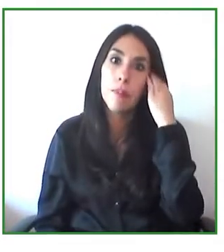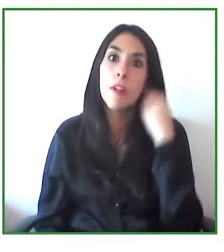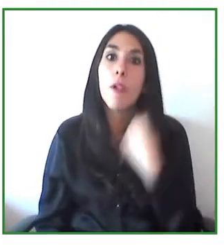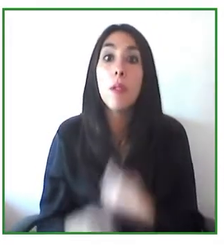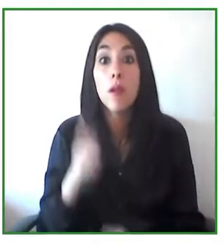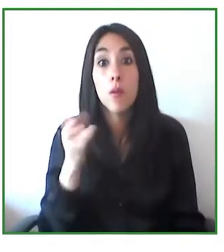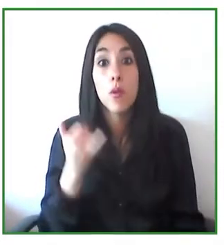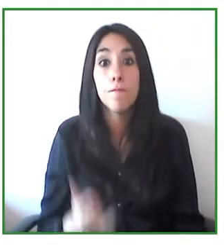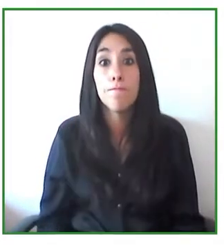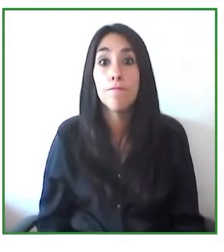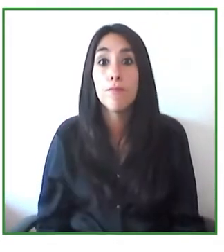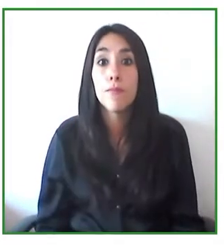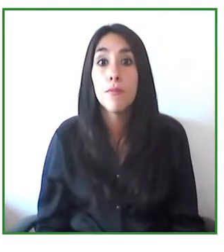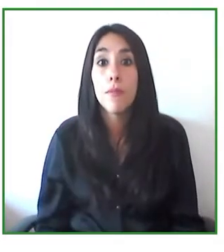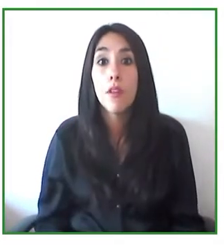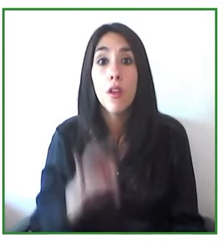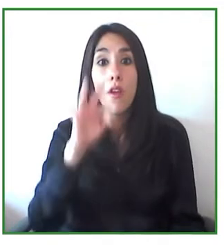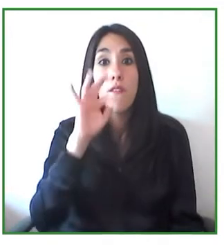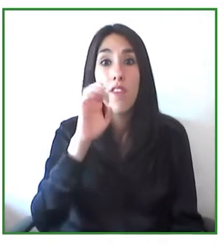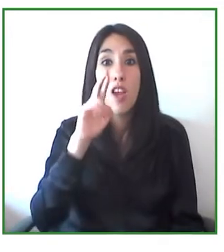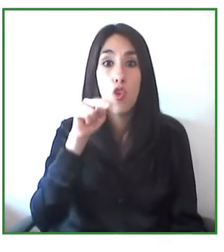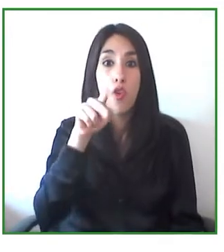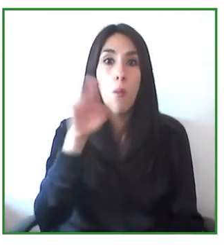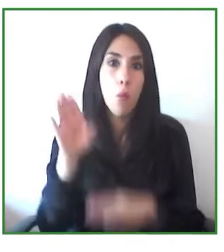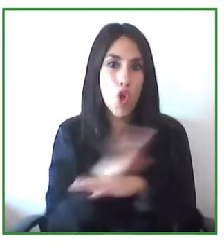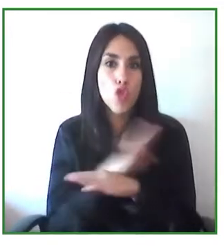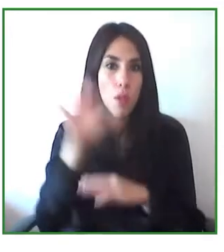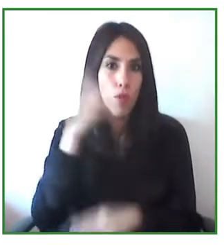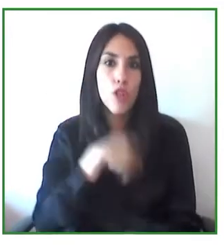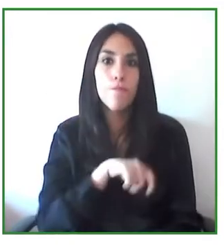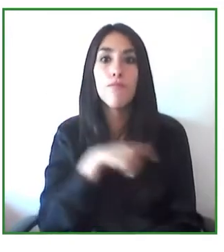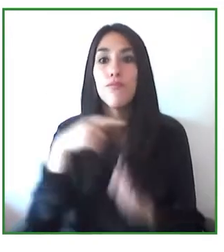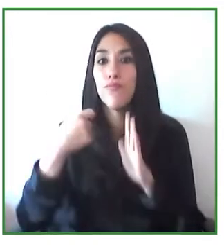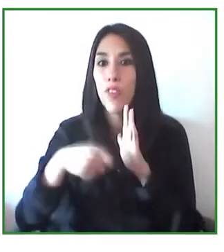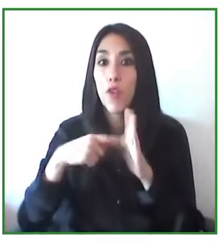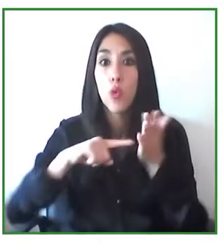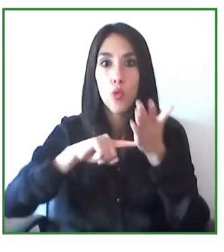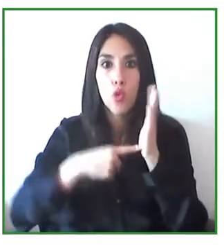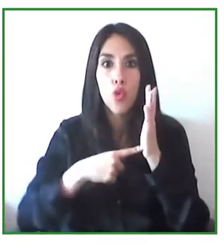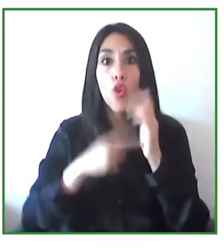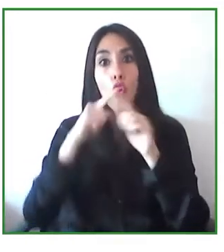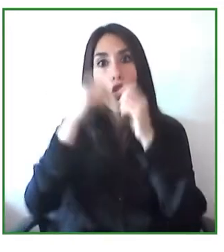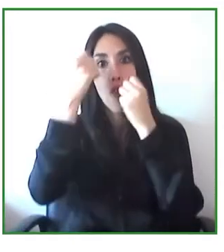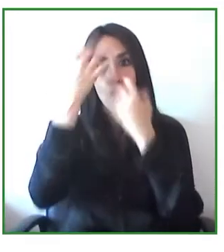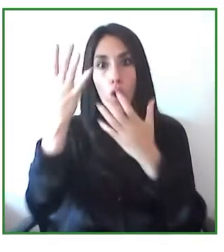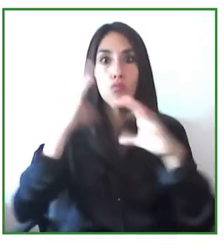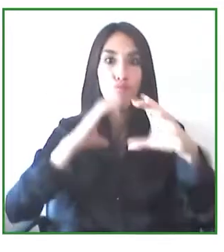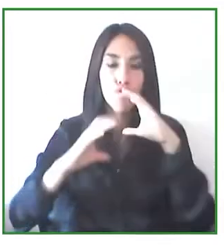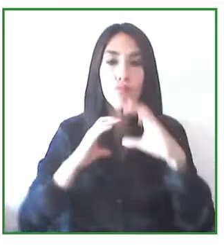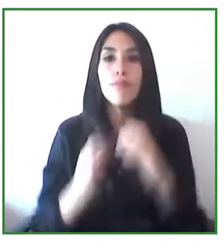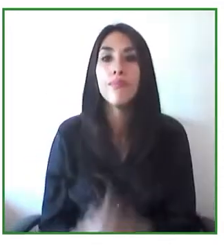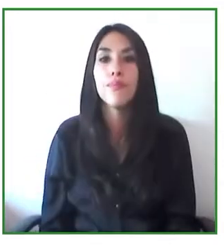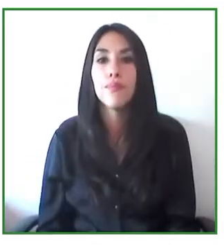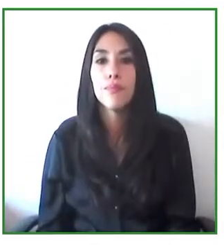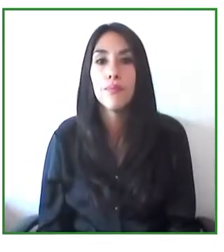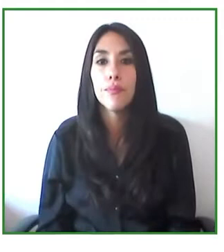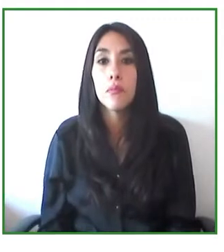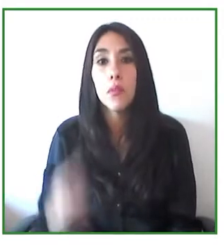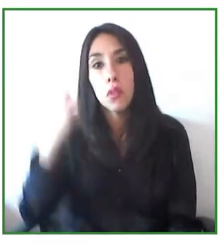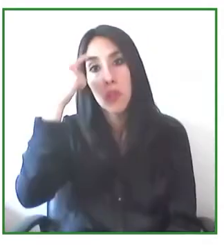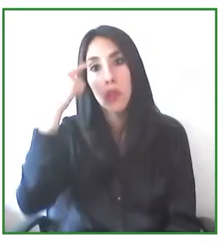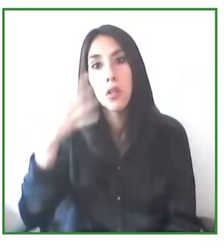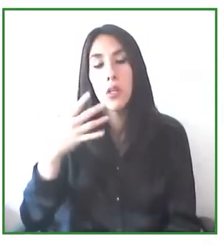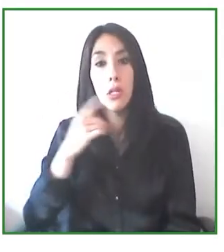las Tecnologías de la Información y Comunicación nos pensamos en garantizar esa accesibilidad a